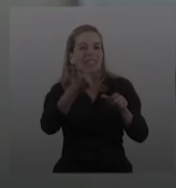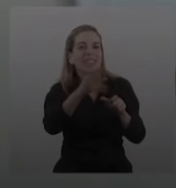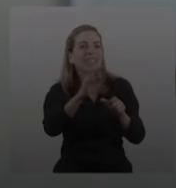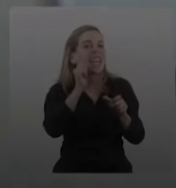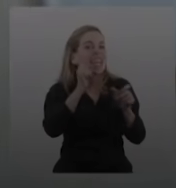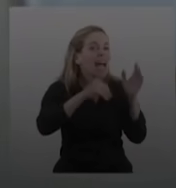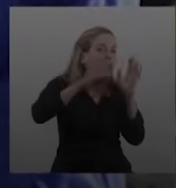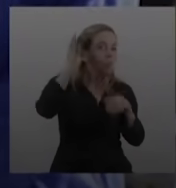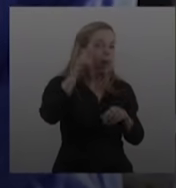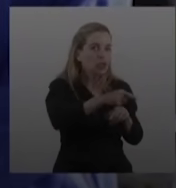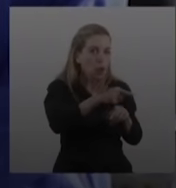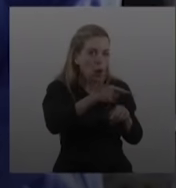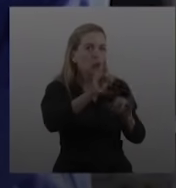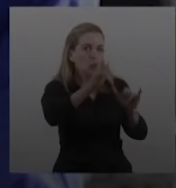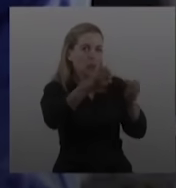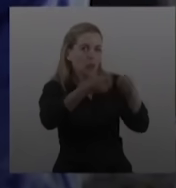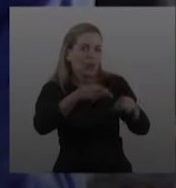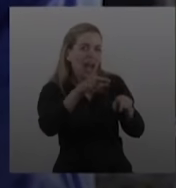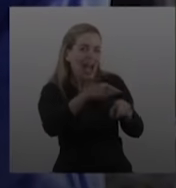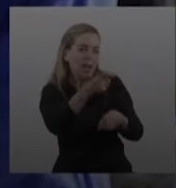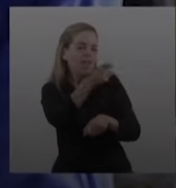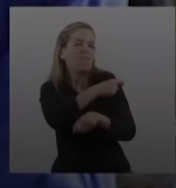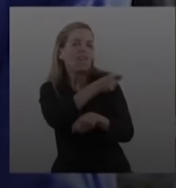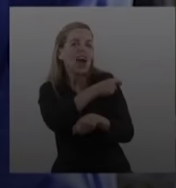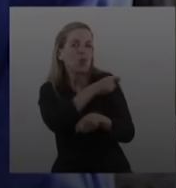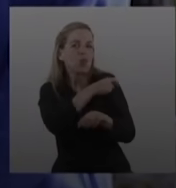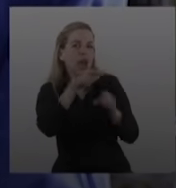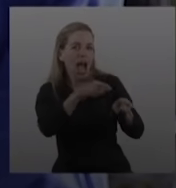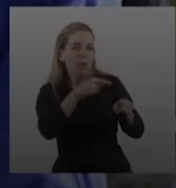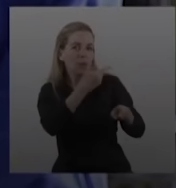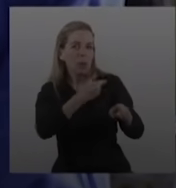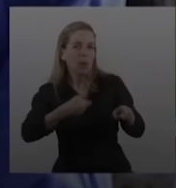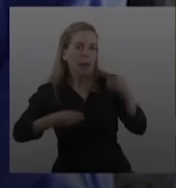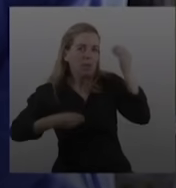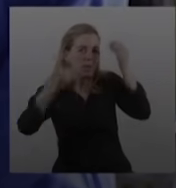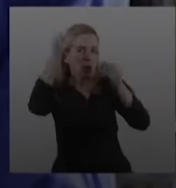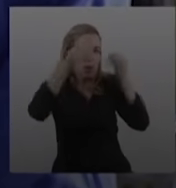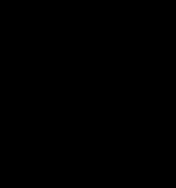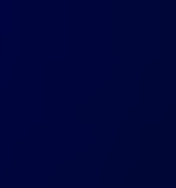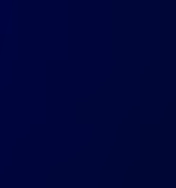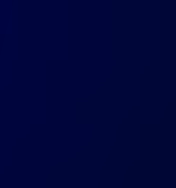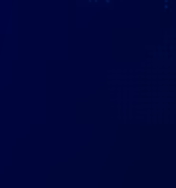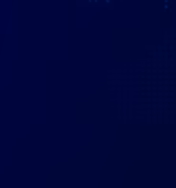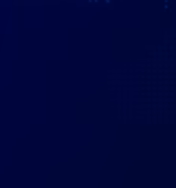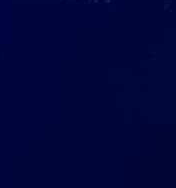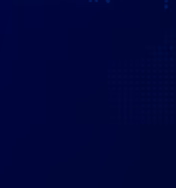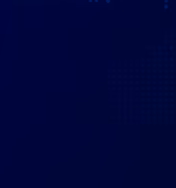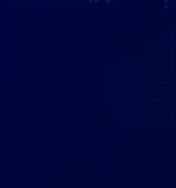gran preocupación nuestra desde el primer día porque habían quedado abandonados en los 4 años anteriores.